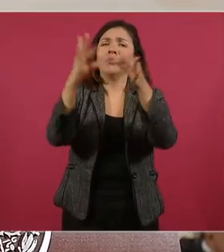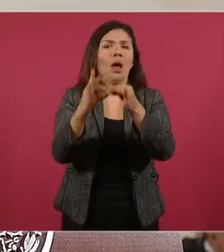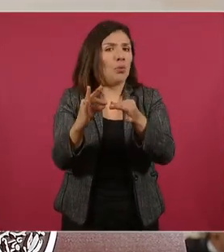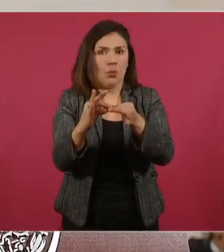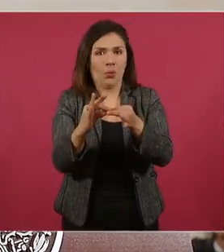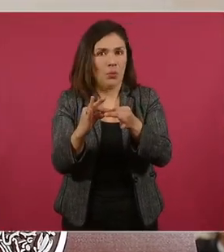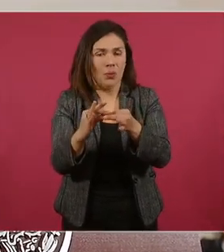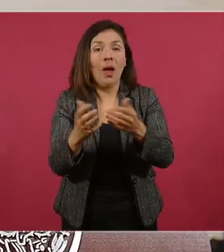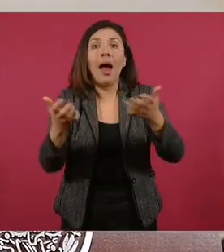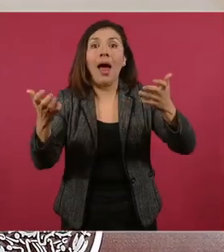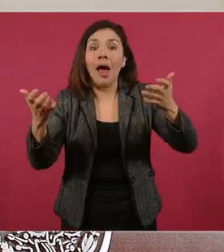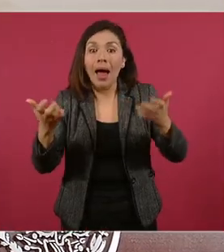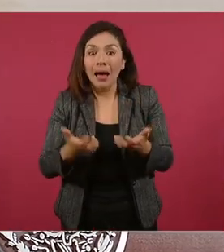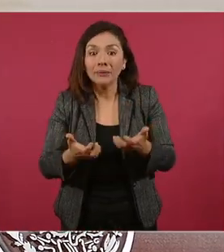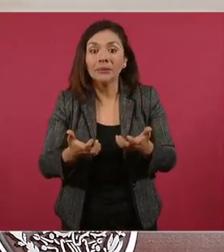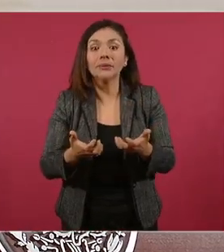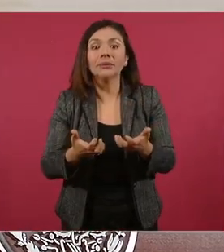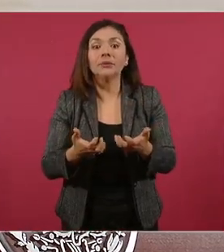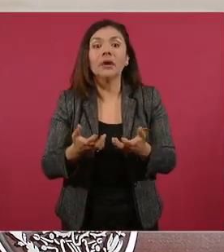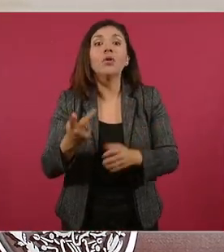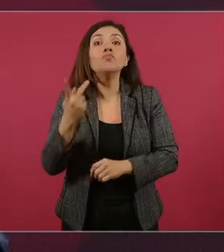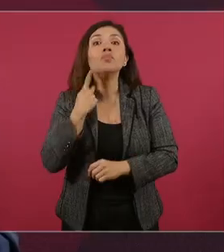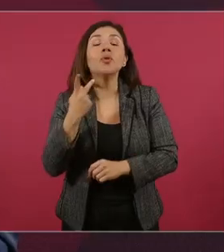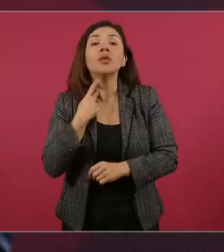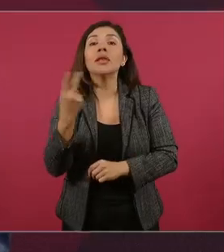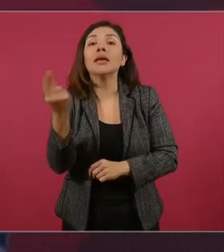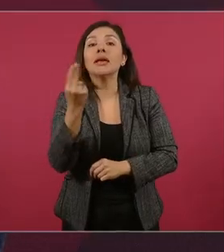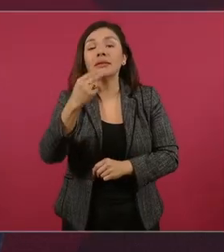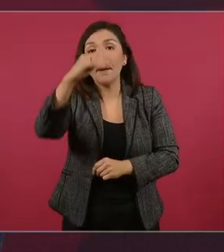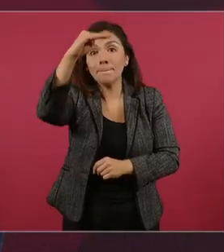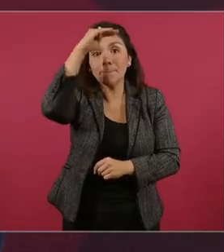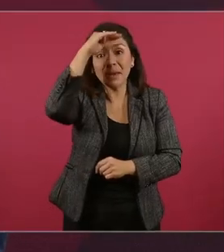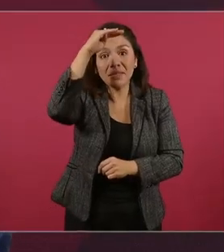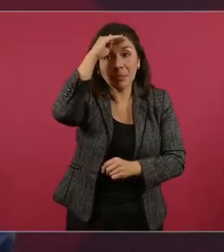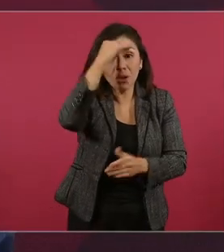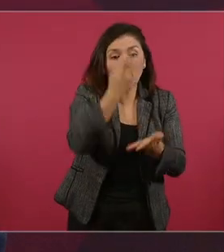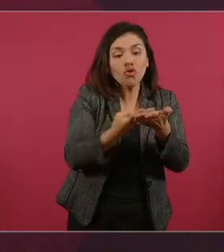la política es pensamiento y acción,